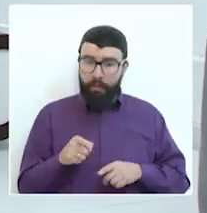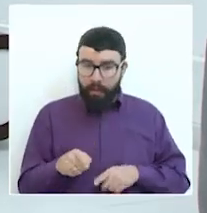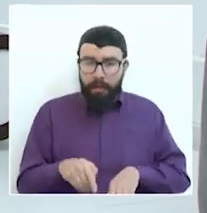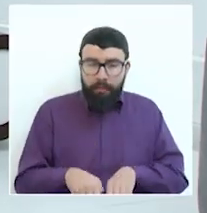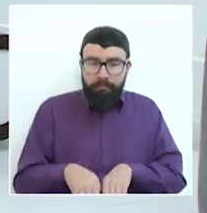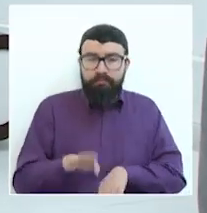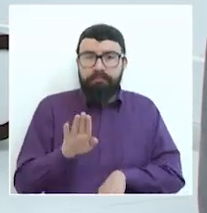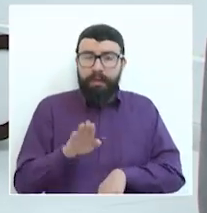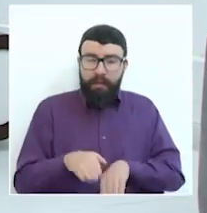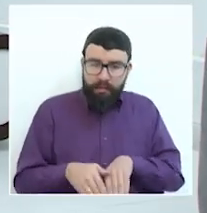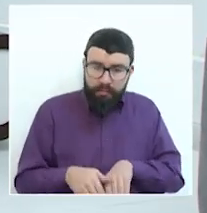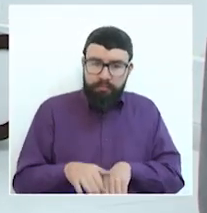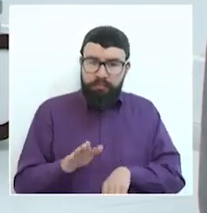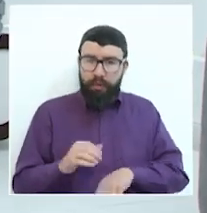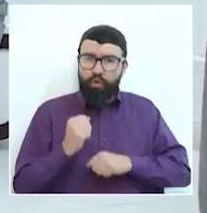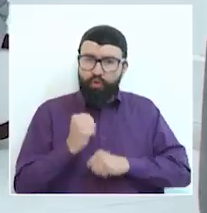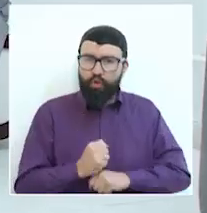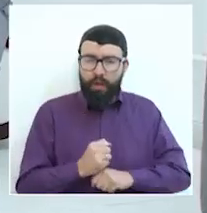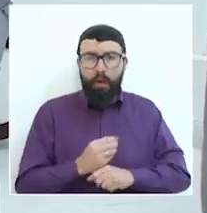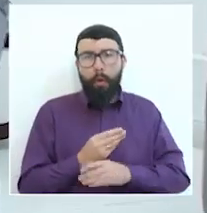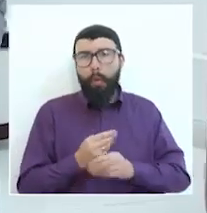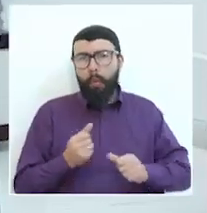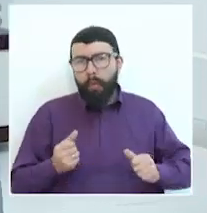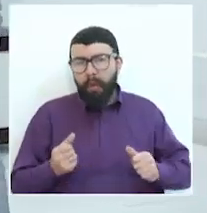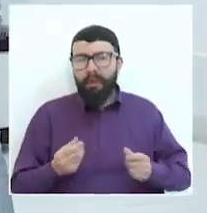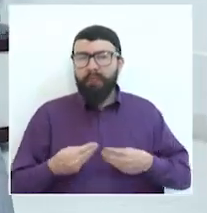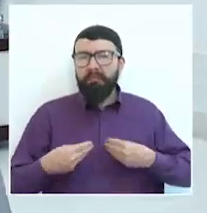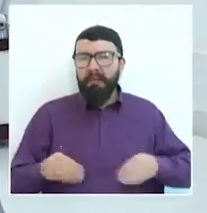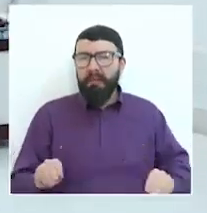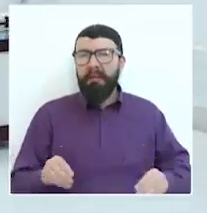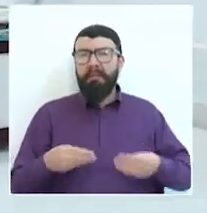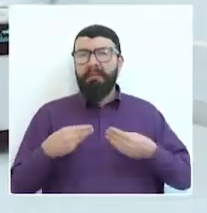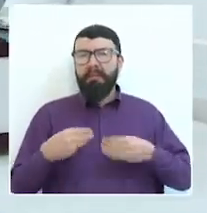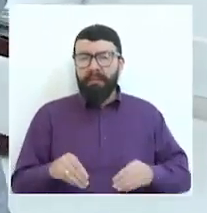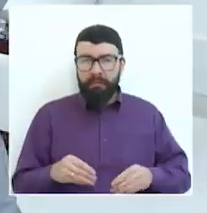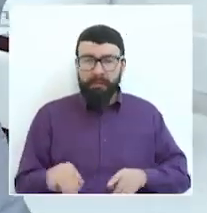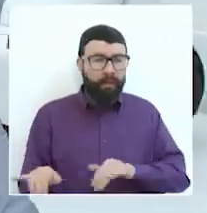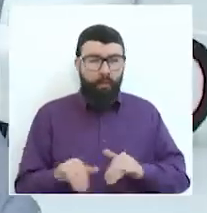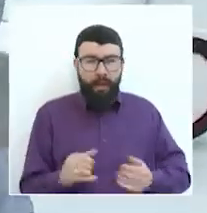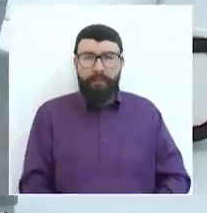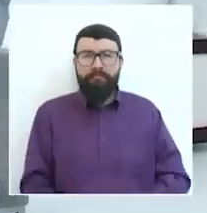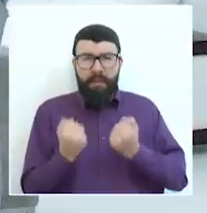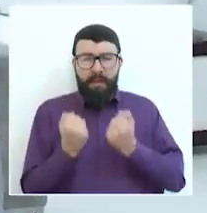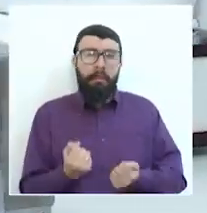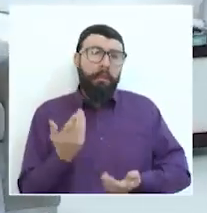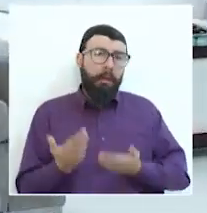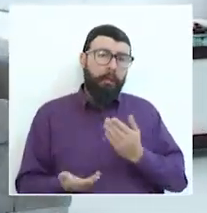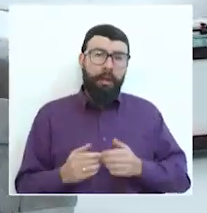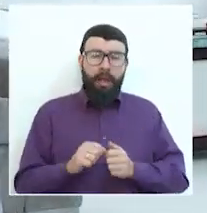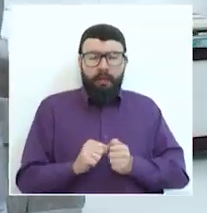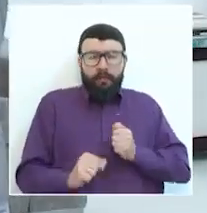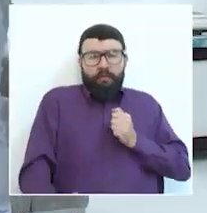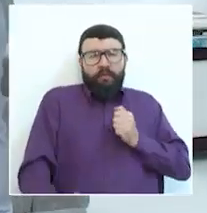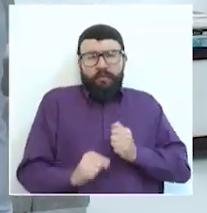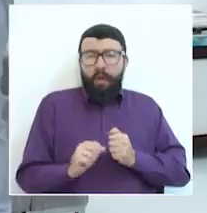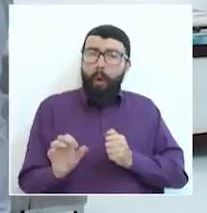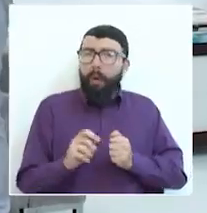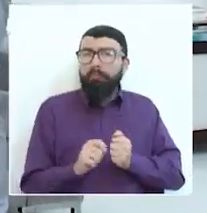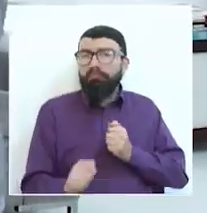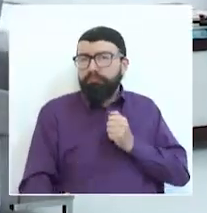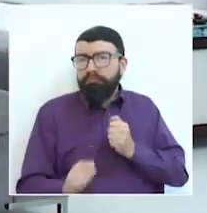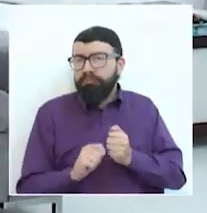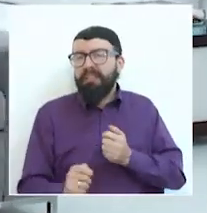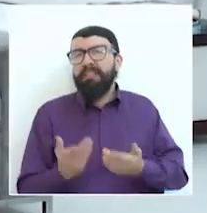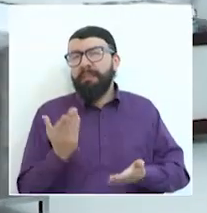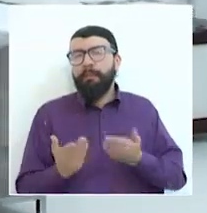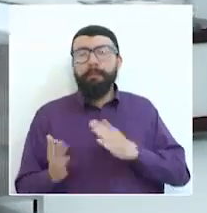en diferentes tensiones, pues sí, como si fuera peso, pues. Entonces hay unos que son un poquito más duros. Luego de esto,